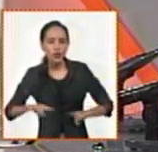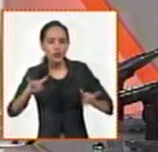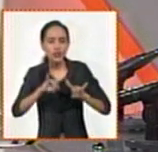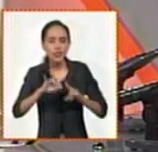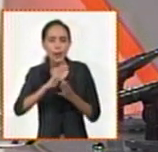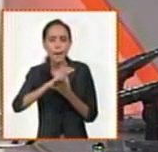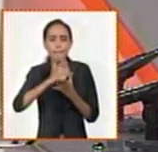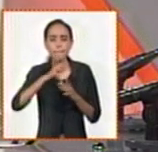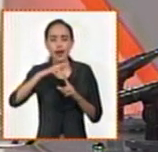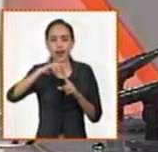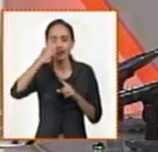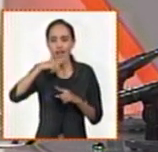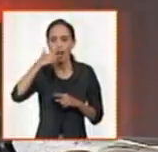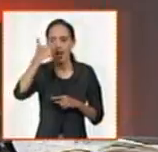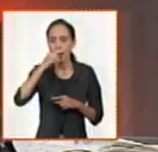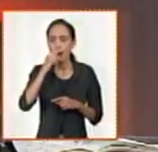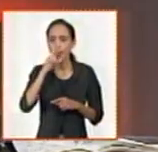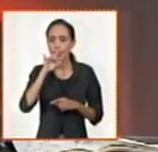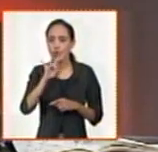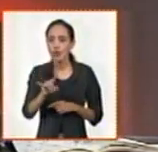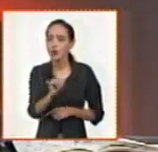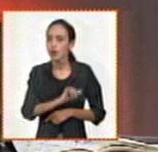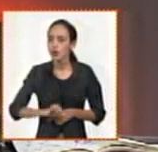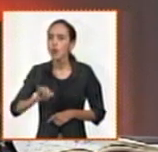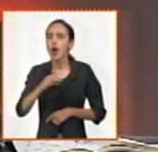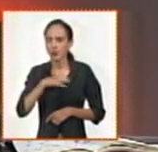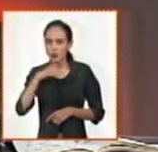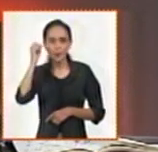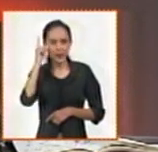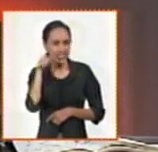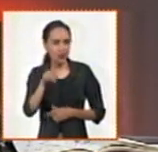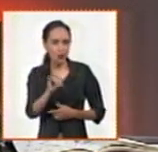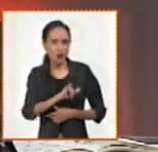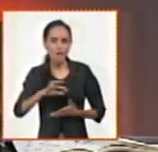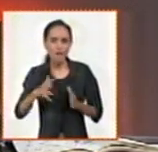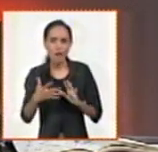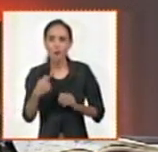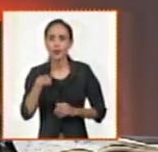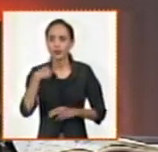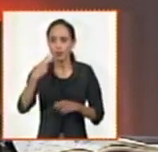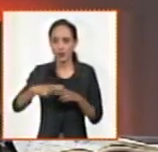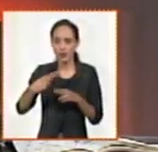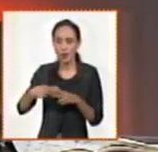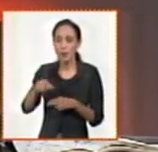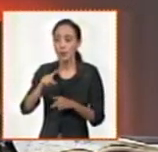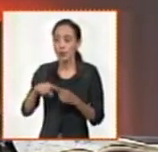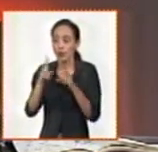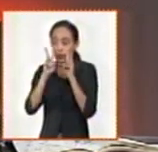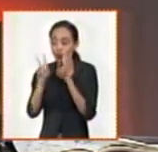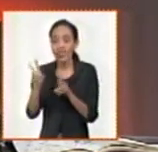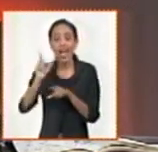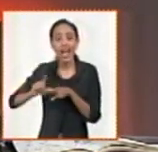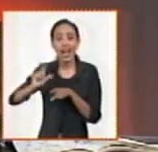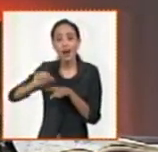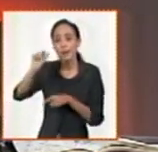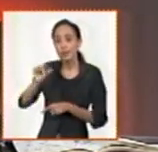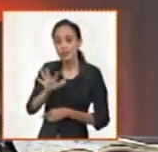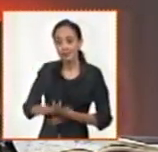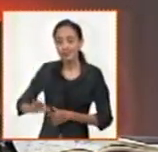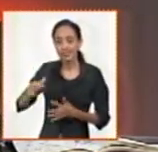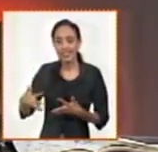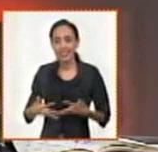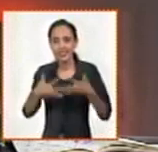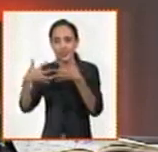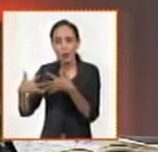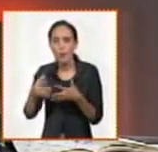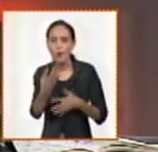y estuviste en contacto con experiencias de este tipo. Bueno, tú vienes en nombre de Vía Campesina de la región para Estados